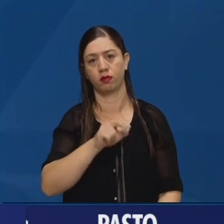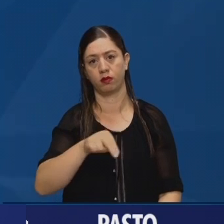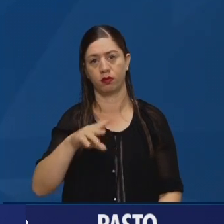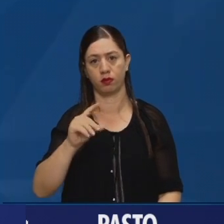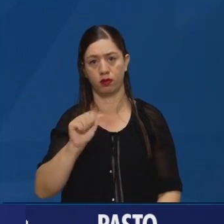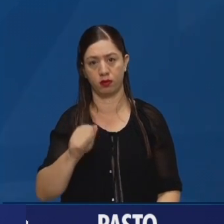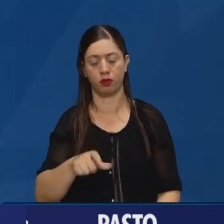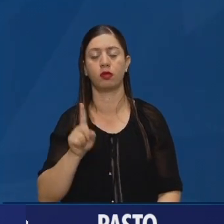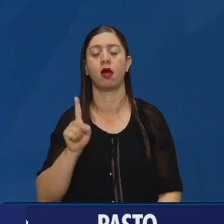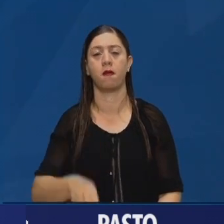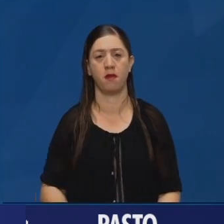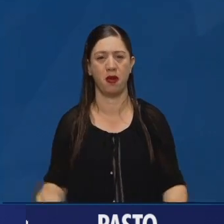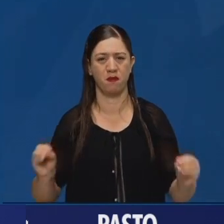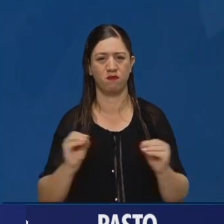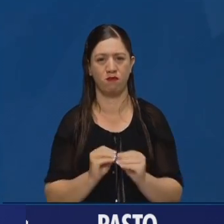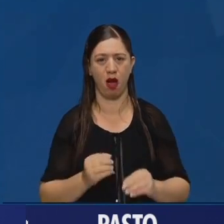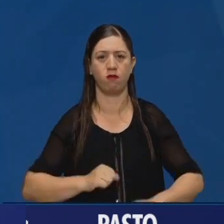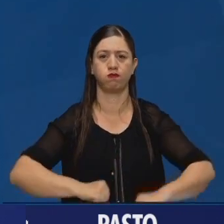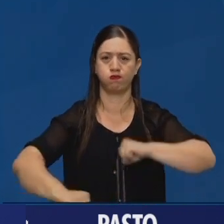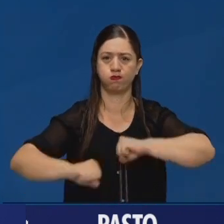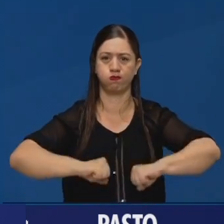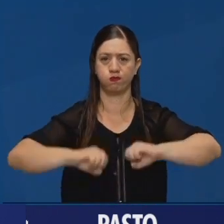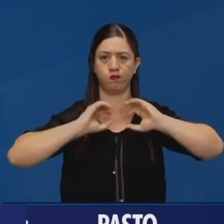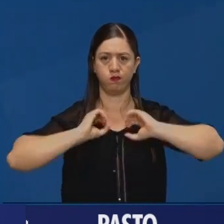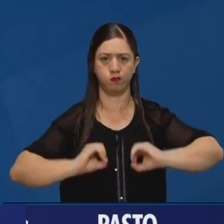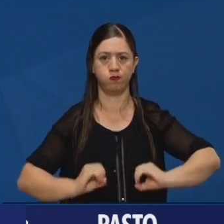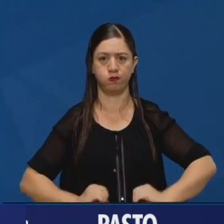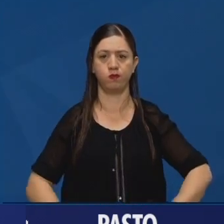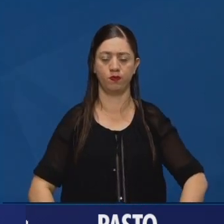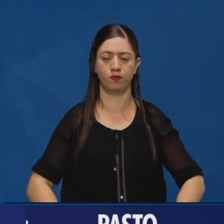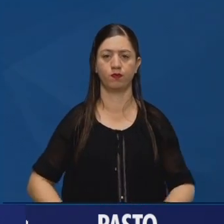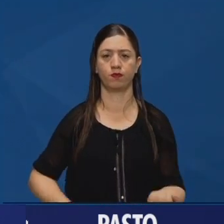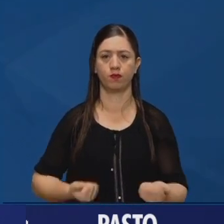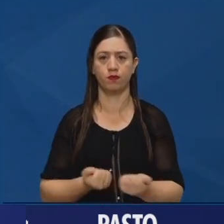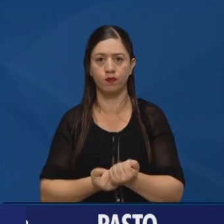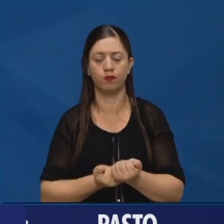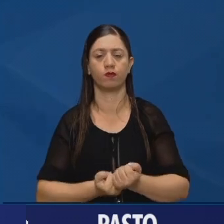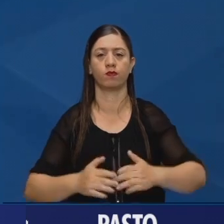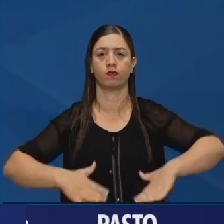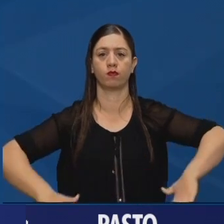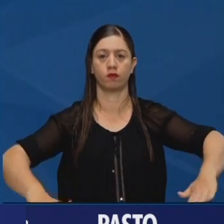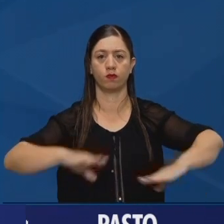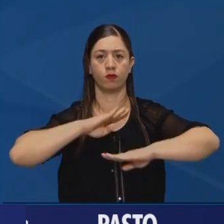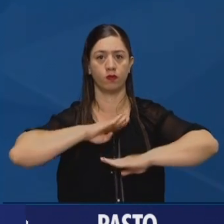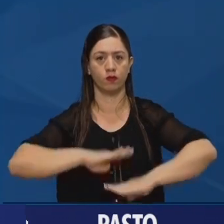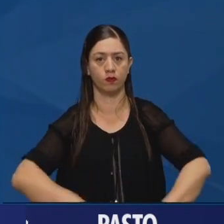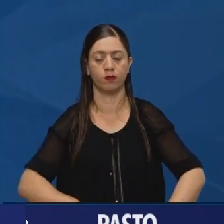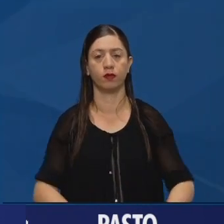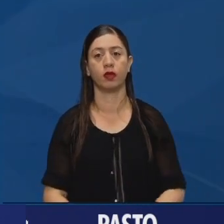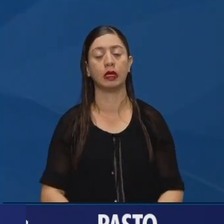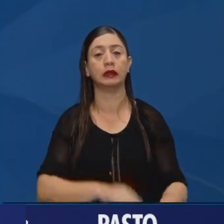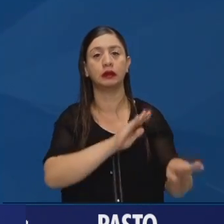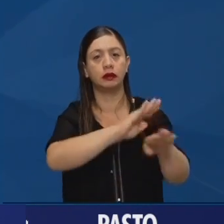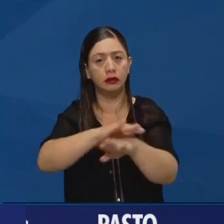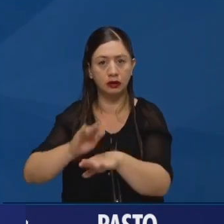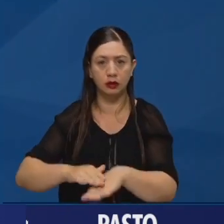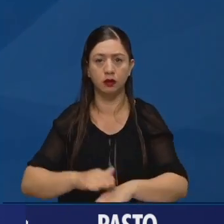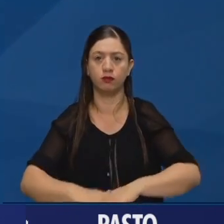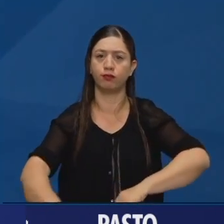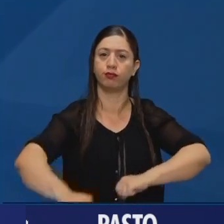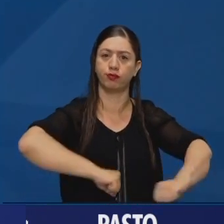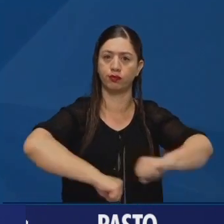6 pelotones también con el fin de garantizar seguridad en ese municipio. Asimismo, anunció que adelantarán las